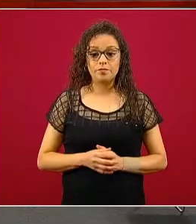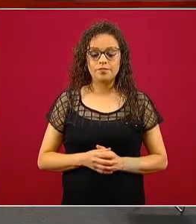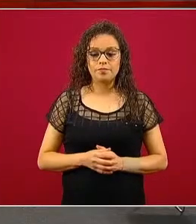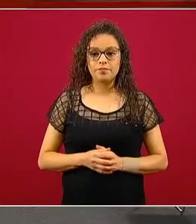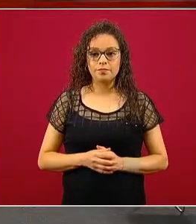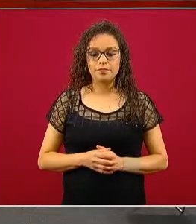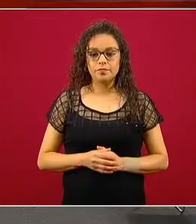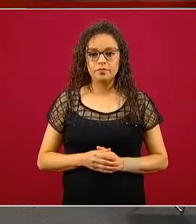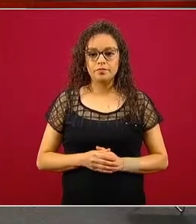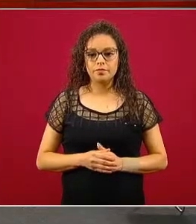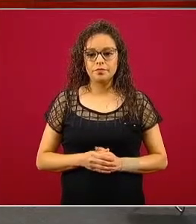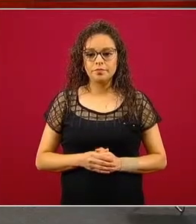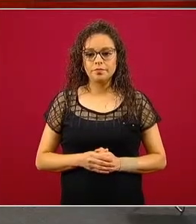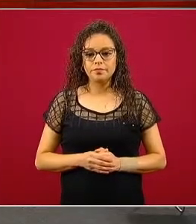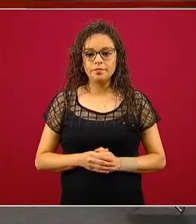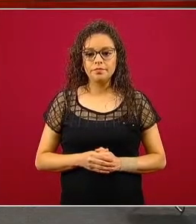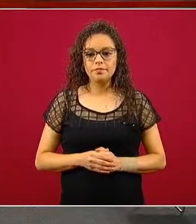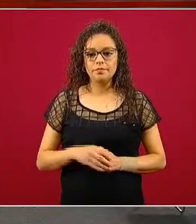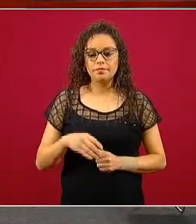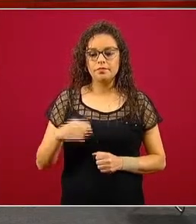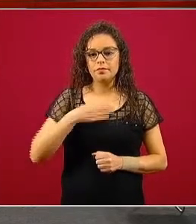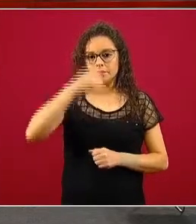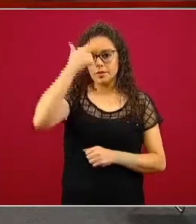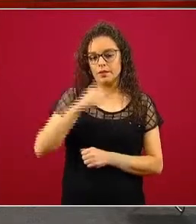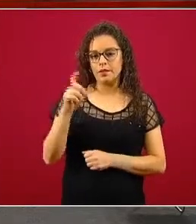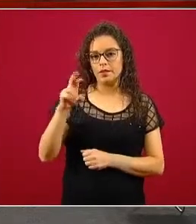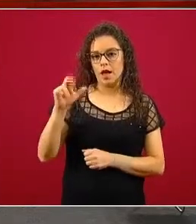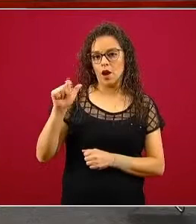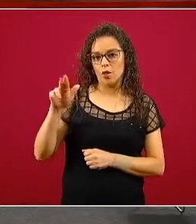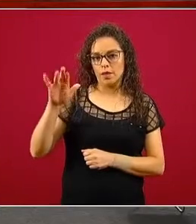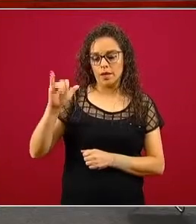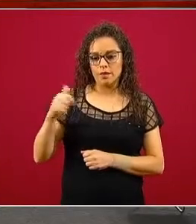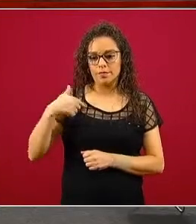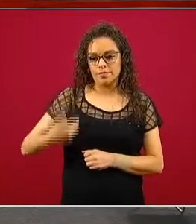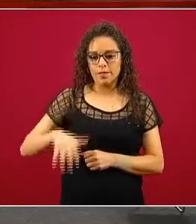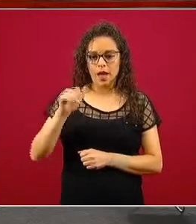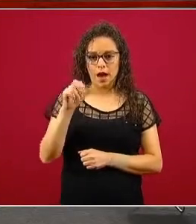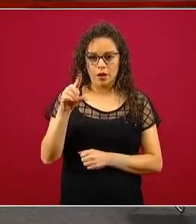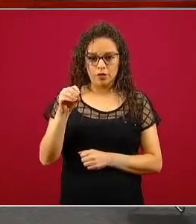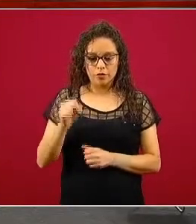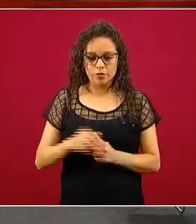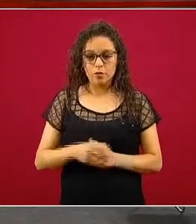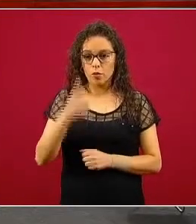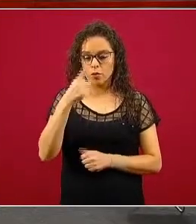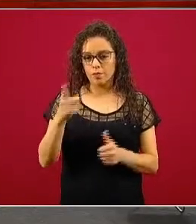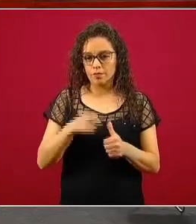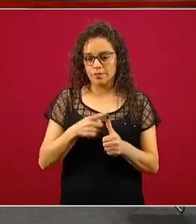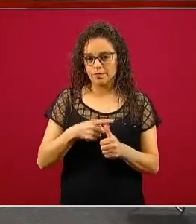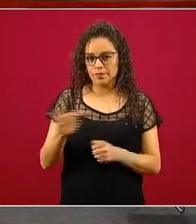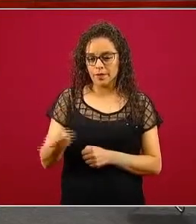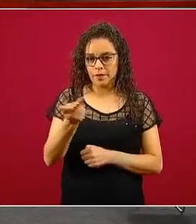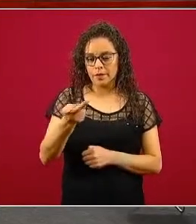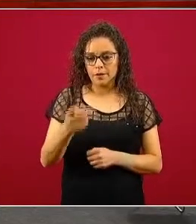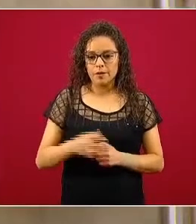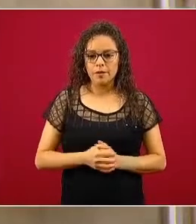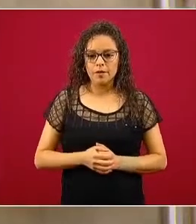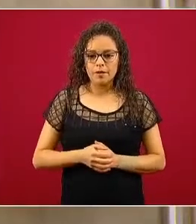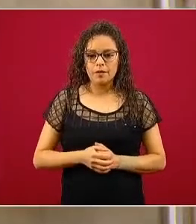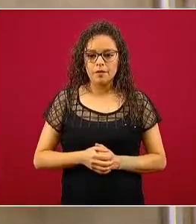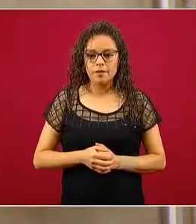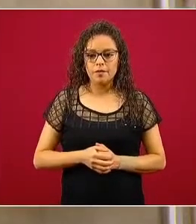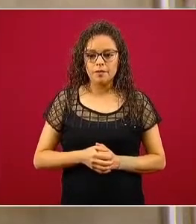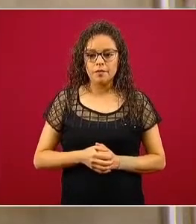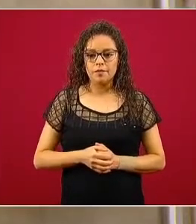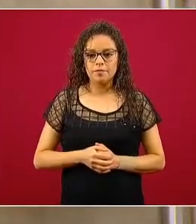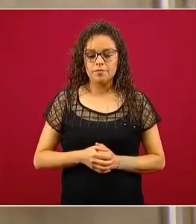¿Qué tal, doctor? Doctora Lomía, buenas noches. Carlos Guzmán de Ava Noticias. 3 preguntas rápidas. La primera, veíamos antes de llegar,